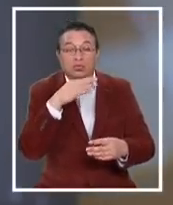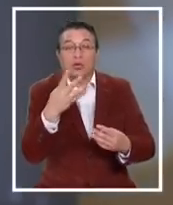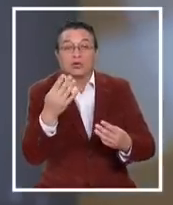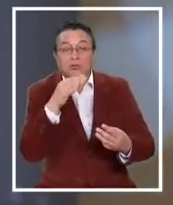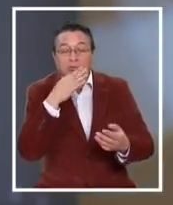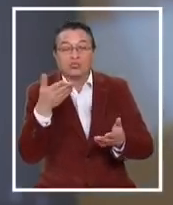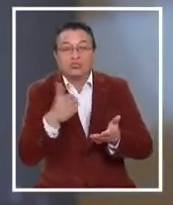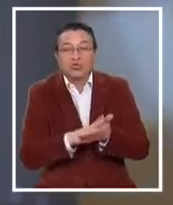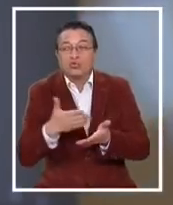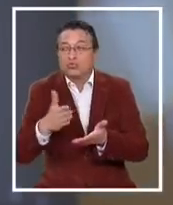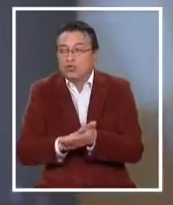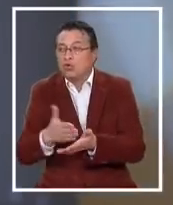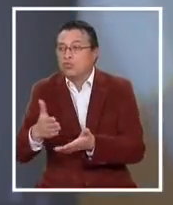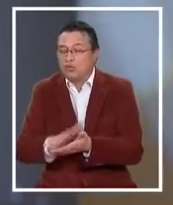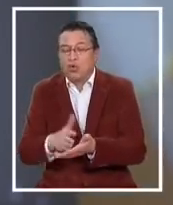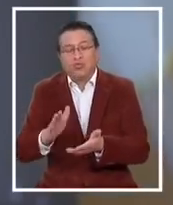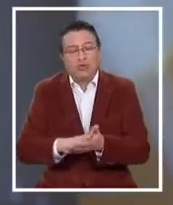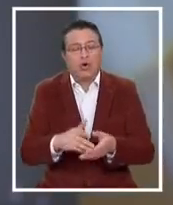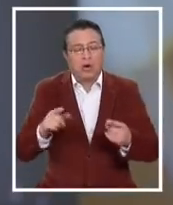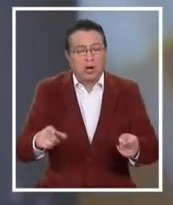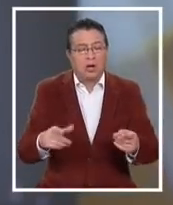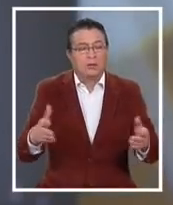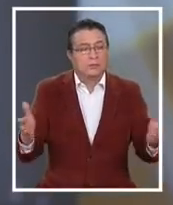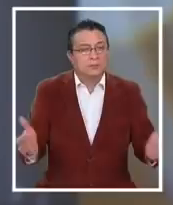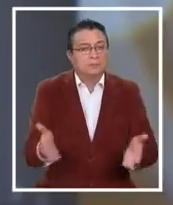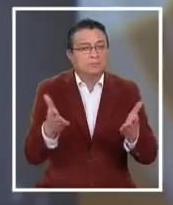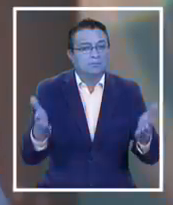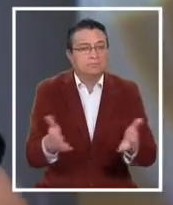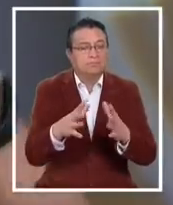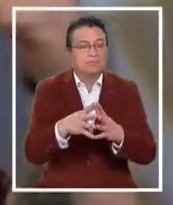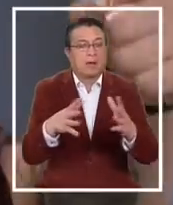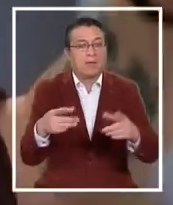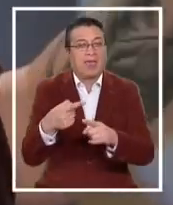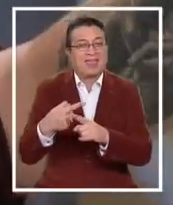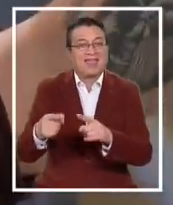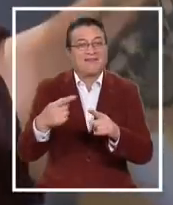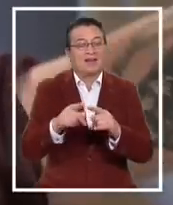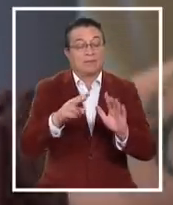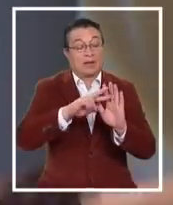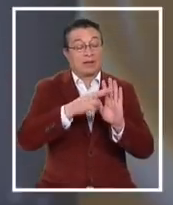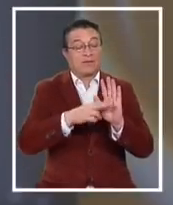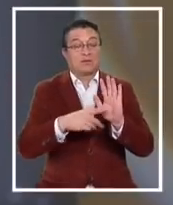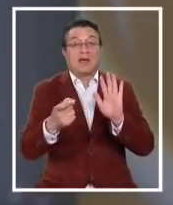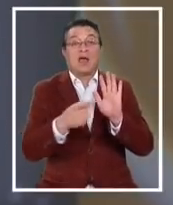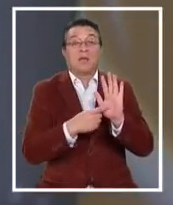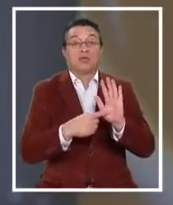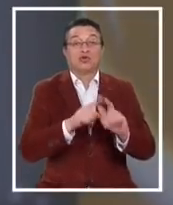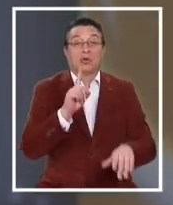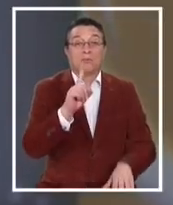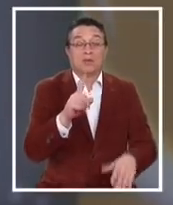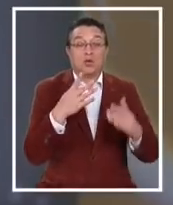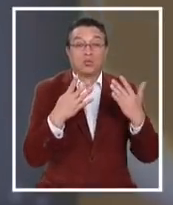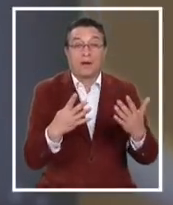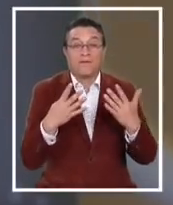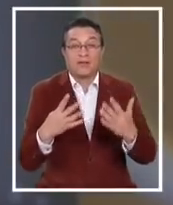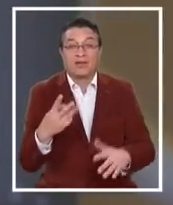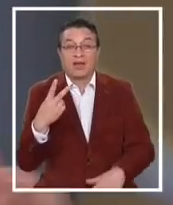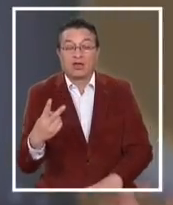en todas las diferencias, o poner el énfasis en las diferencias que teníamos respecto a la reforma tributaria de